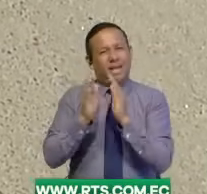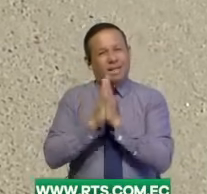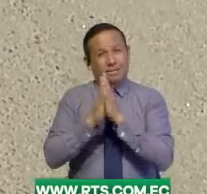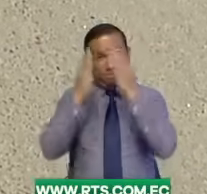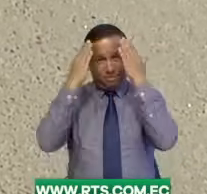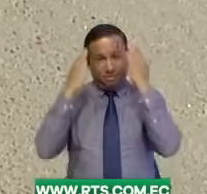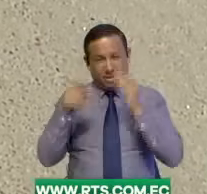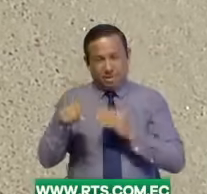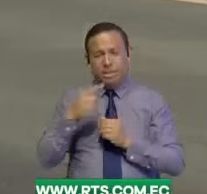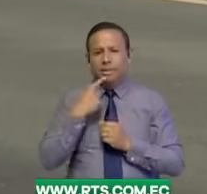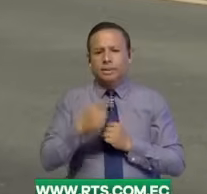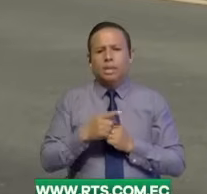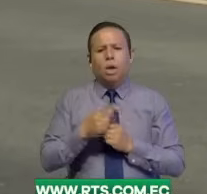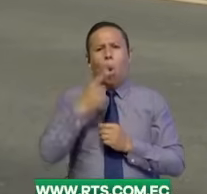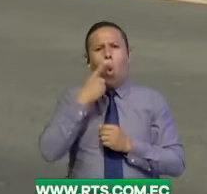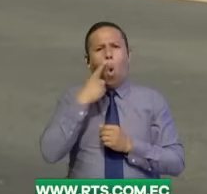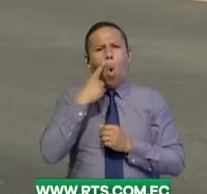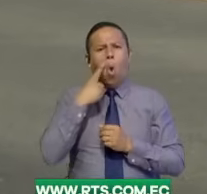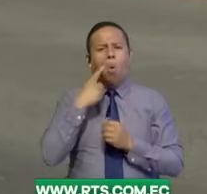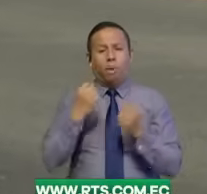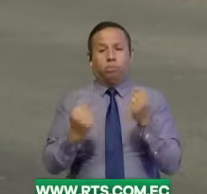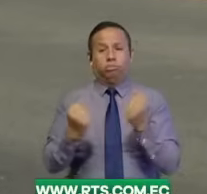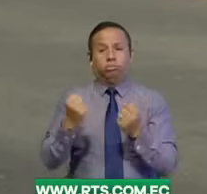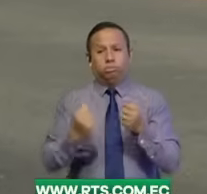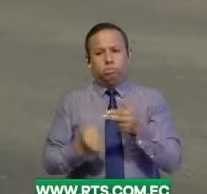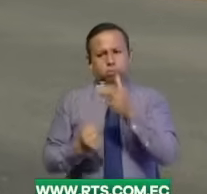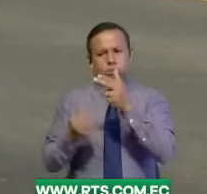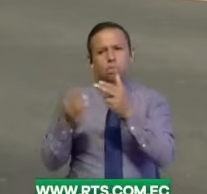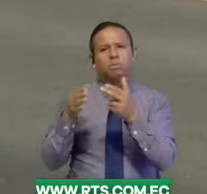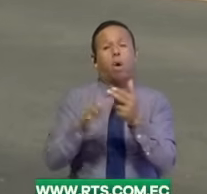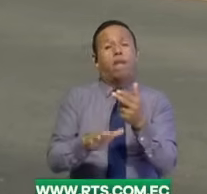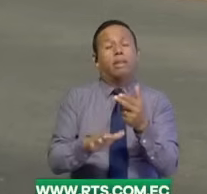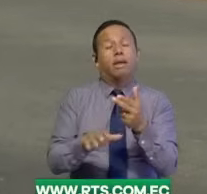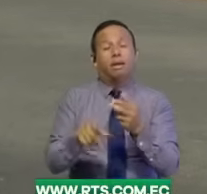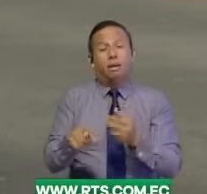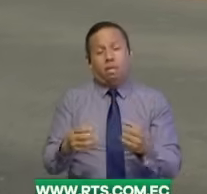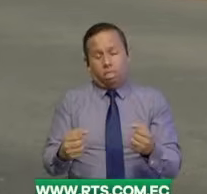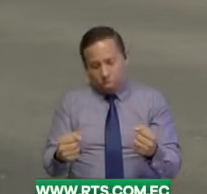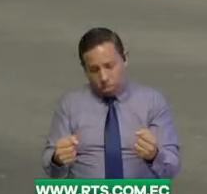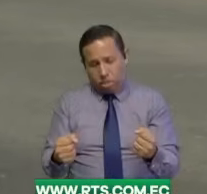donde el chofer del cabezal estaba sin vida en el volante. Lo habían baleado.